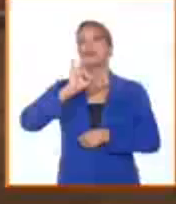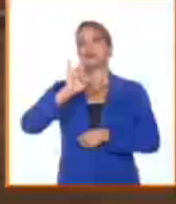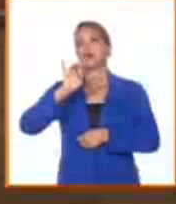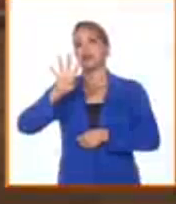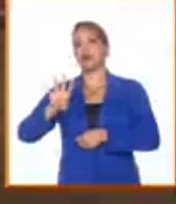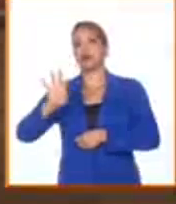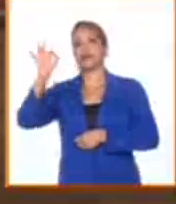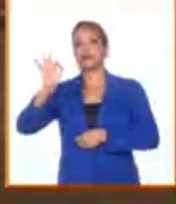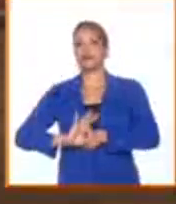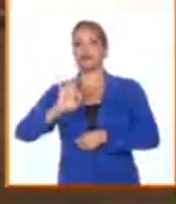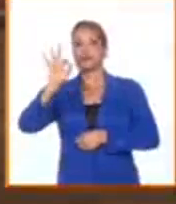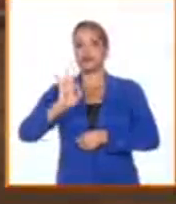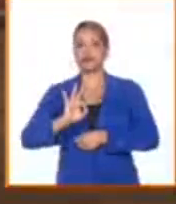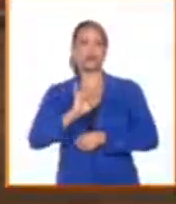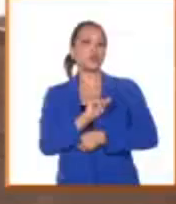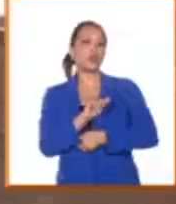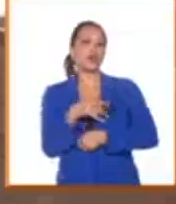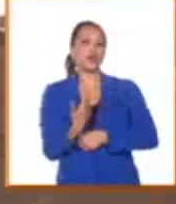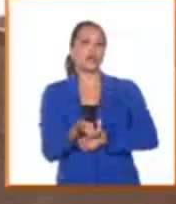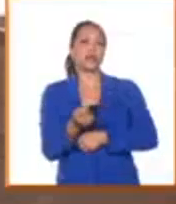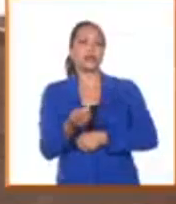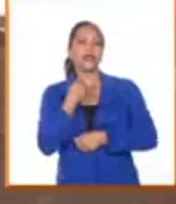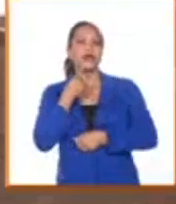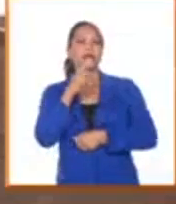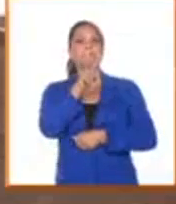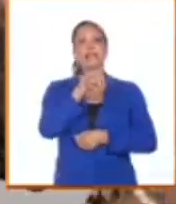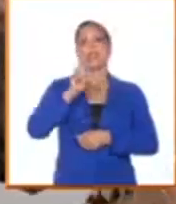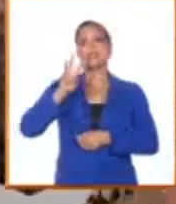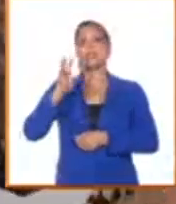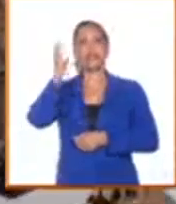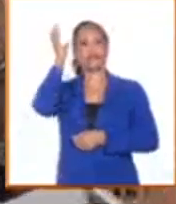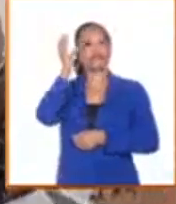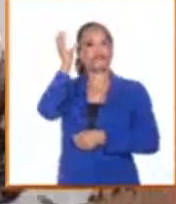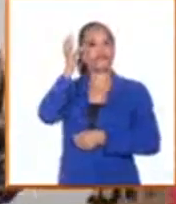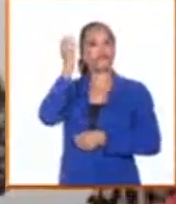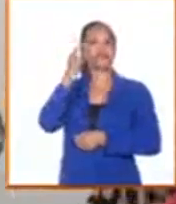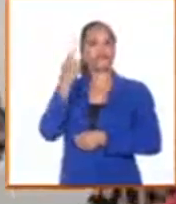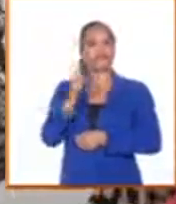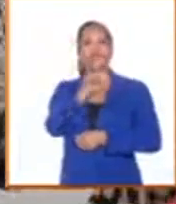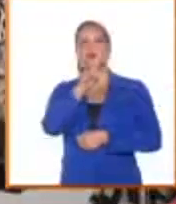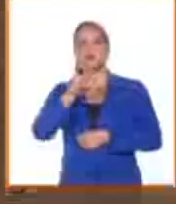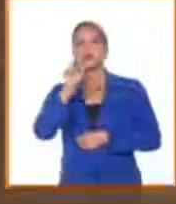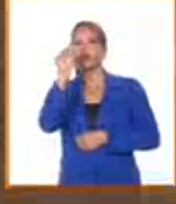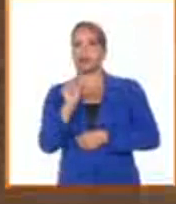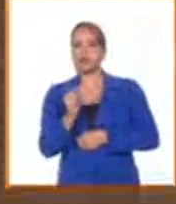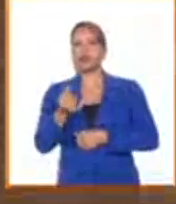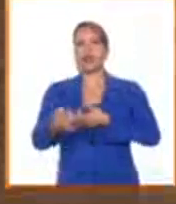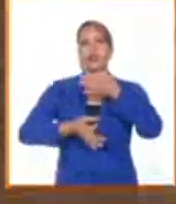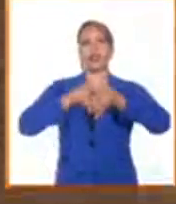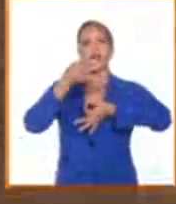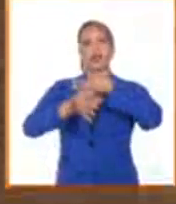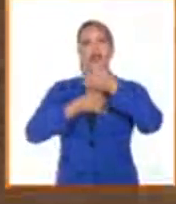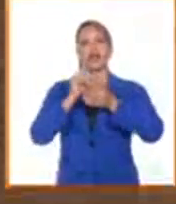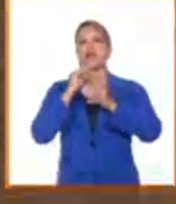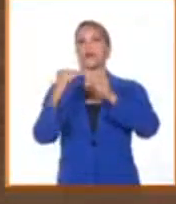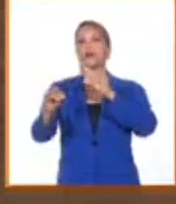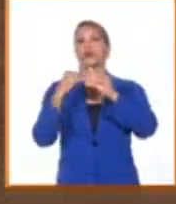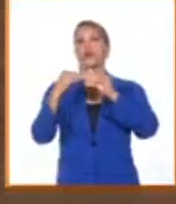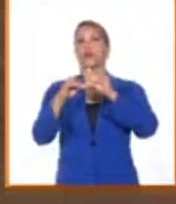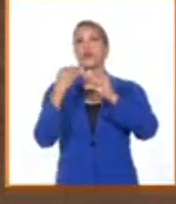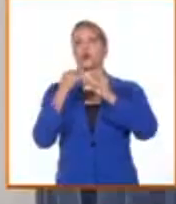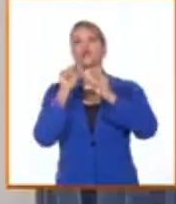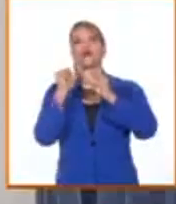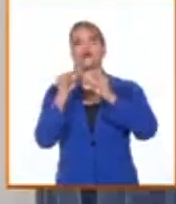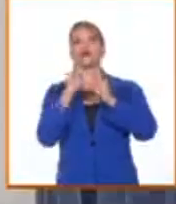90.74%. De igual manera, se recibieron 23 criterios remitidos por 12 personas a través del correo electrónico o